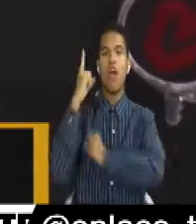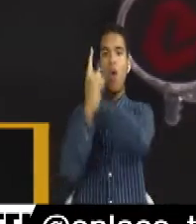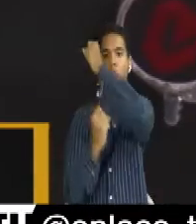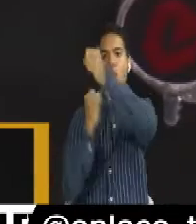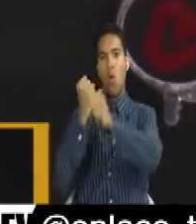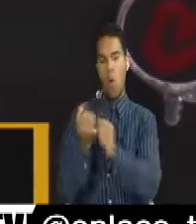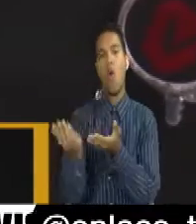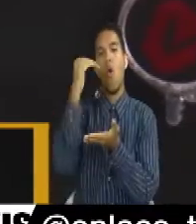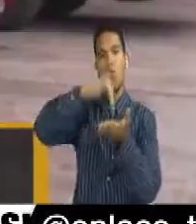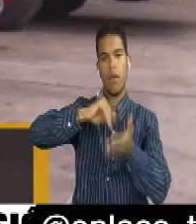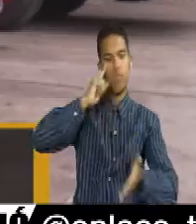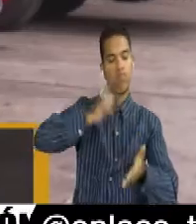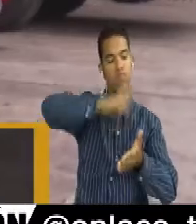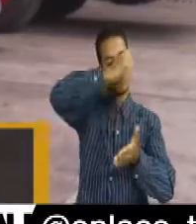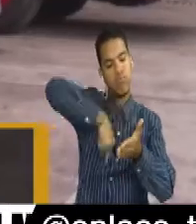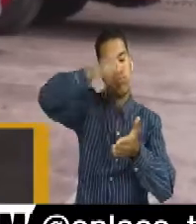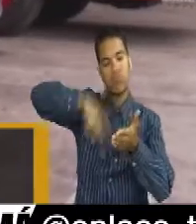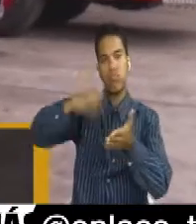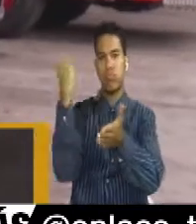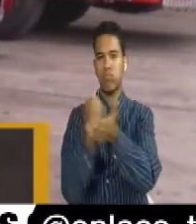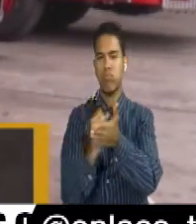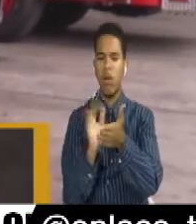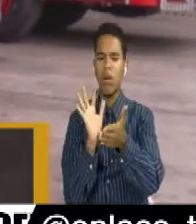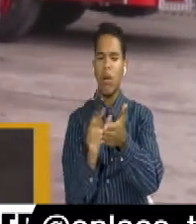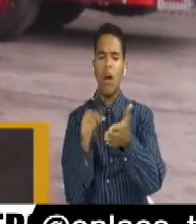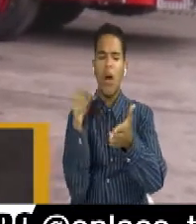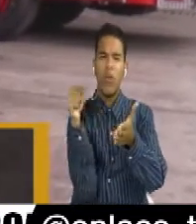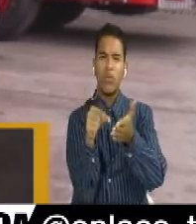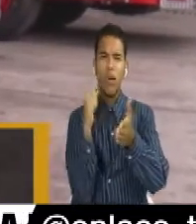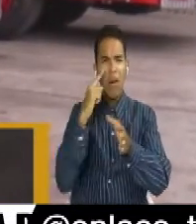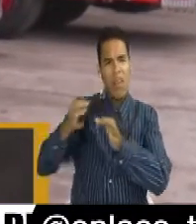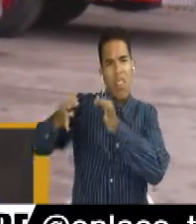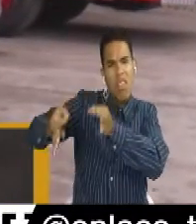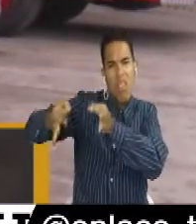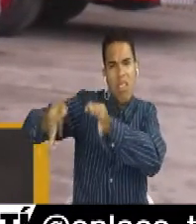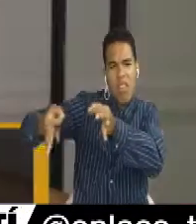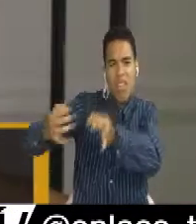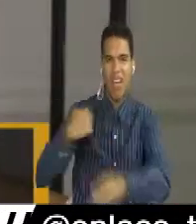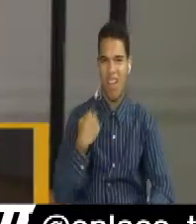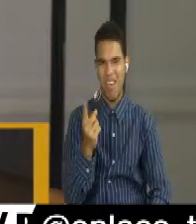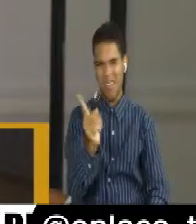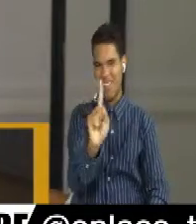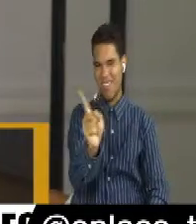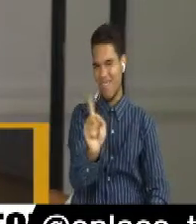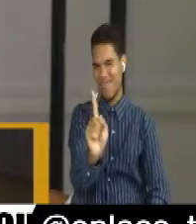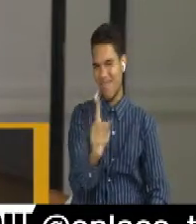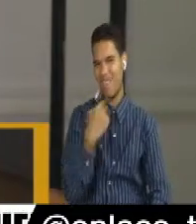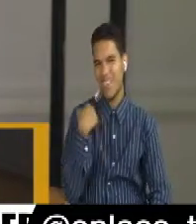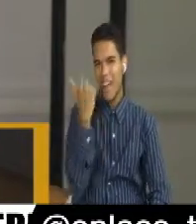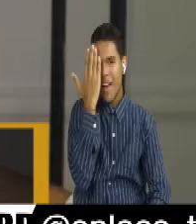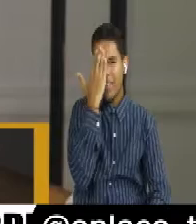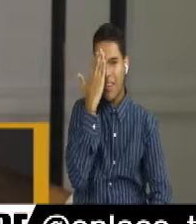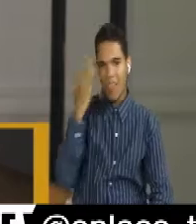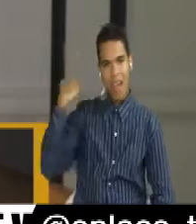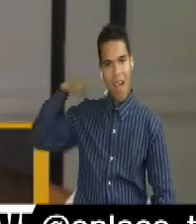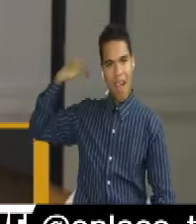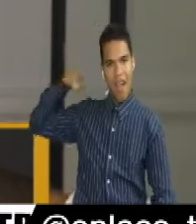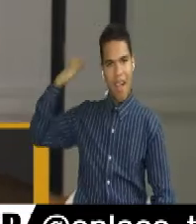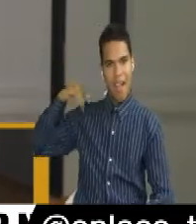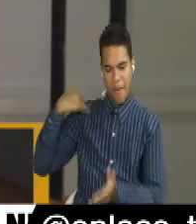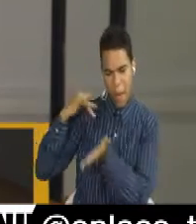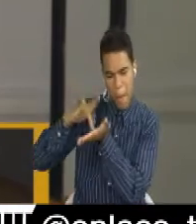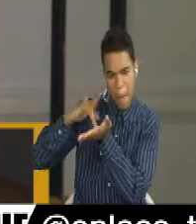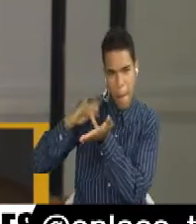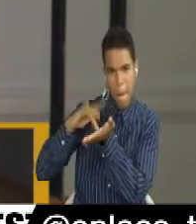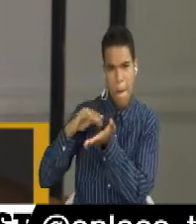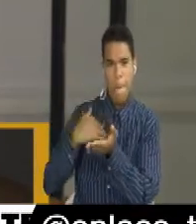pero ya no tendrá tanta traumatismo porque ya estamos exentos del pago de lo municipal. Gracias a la